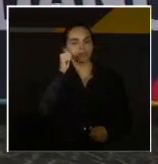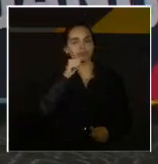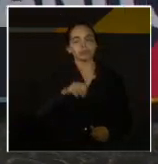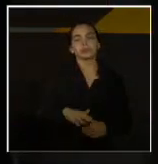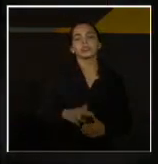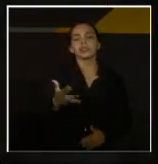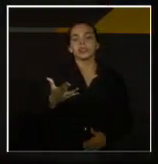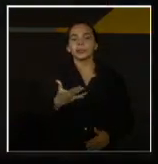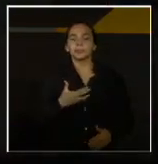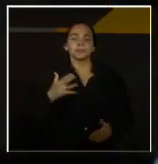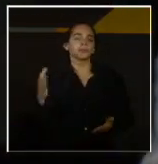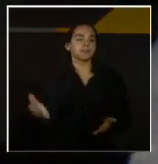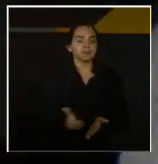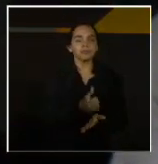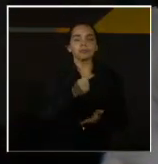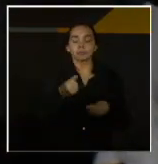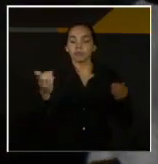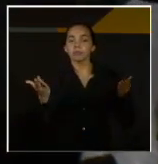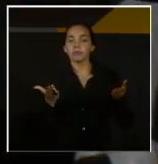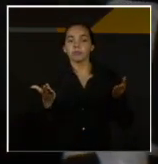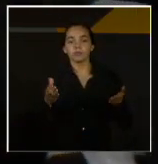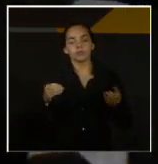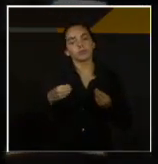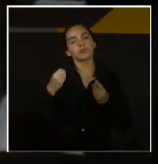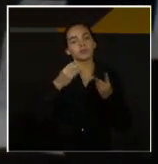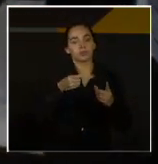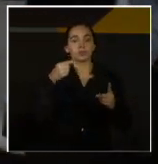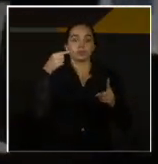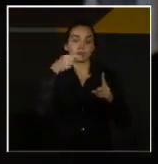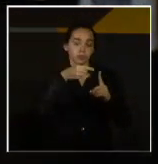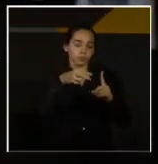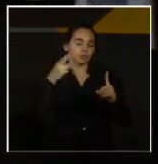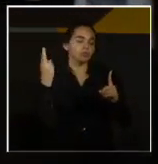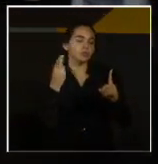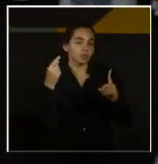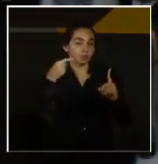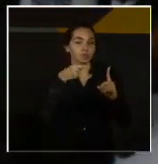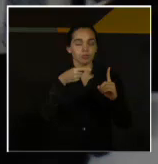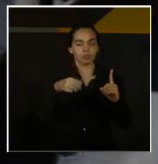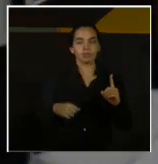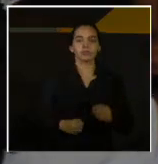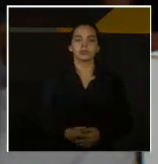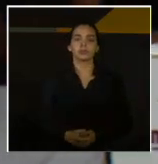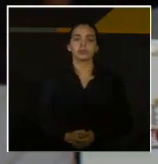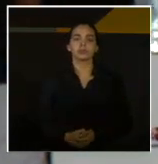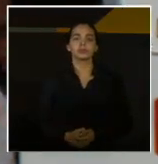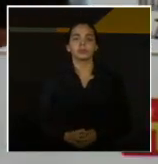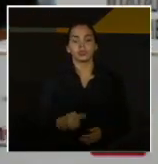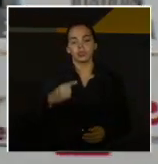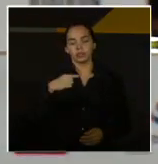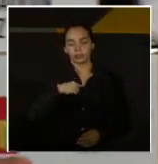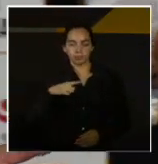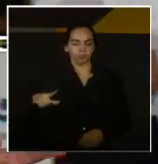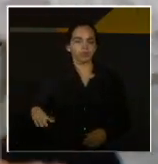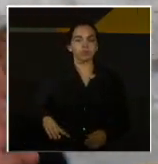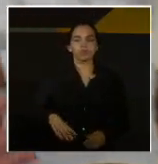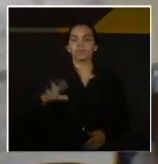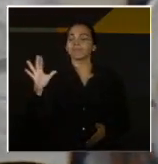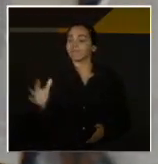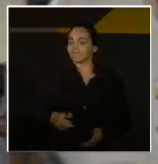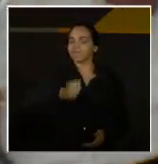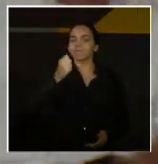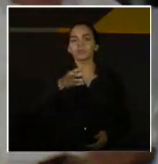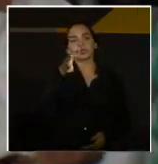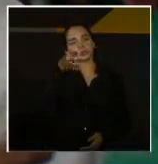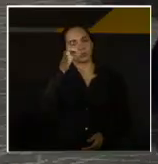Tenemos que garantizar que los apoyos sociales se le den a la gente que de verdad lo necesite. En mi gobierno lo voy a garantizar. En